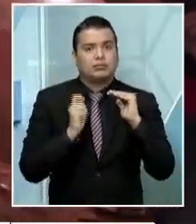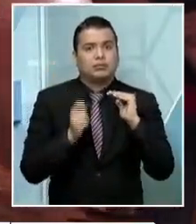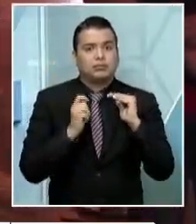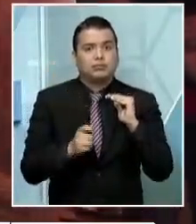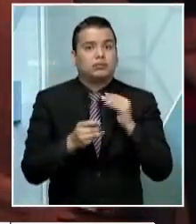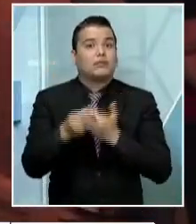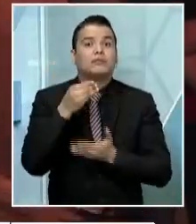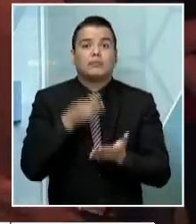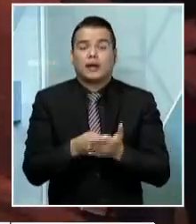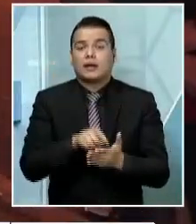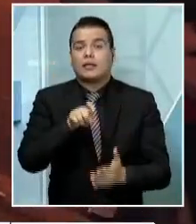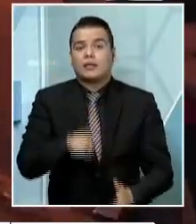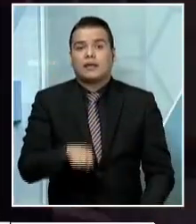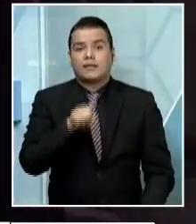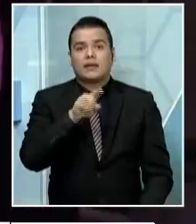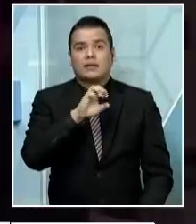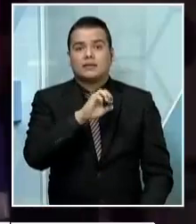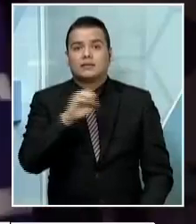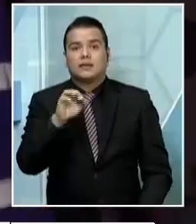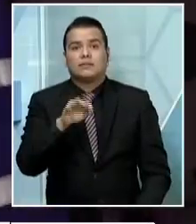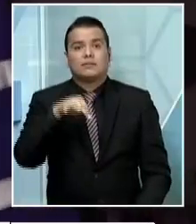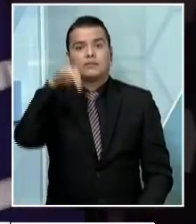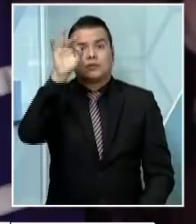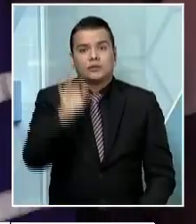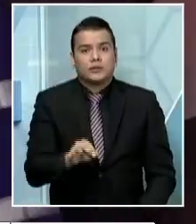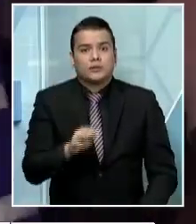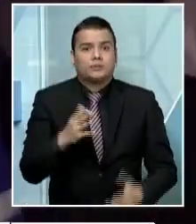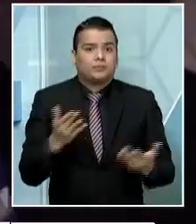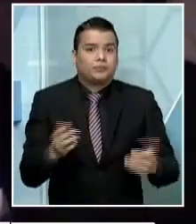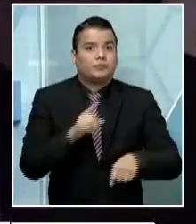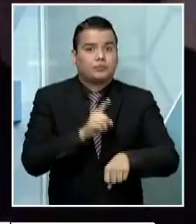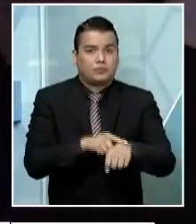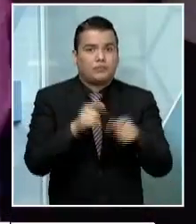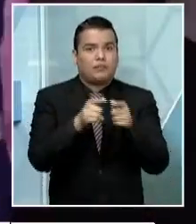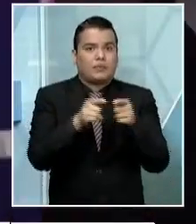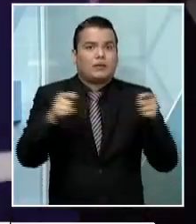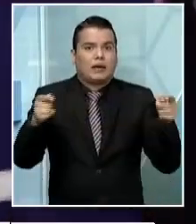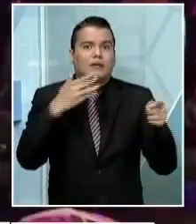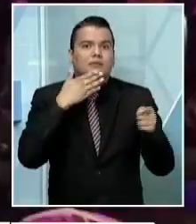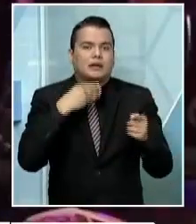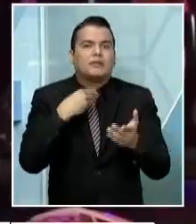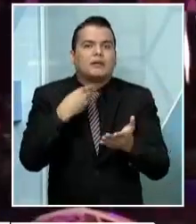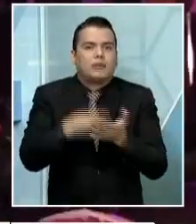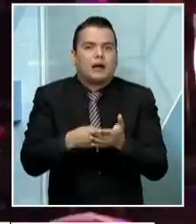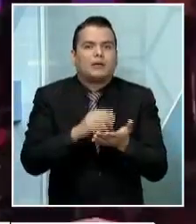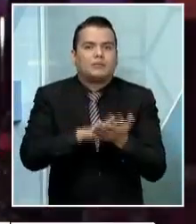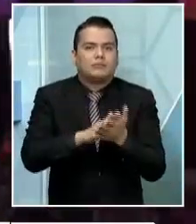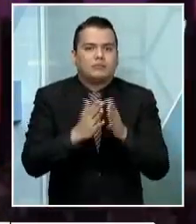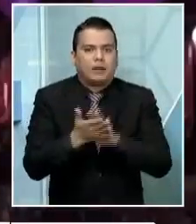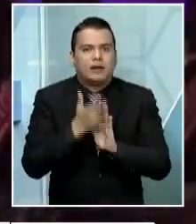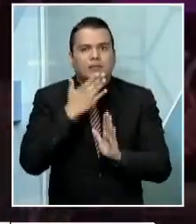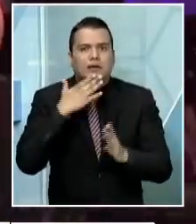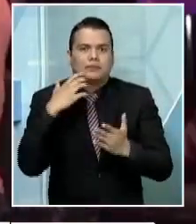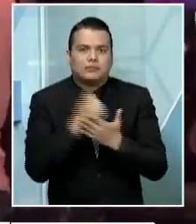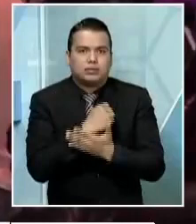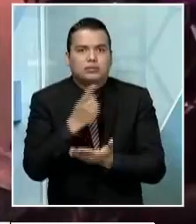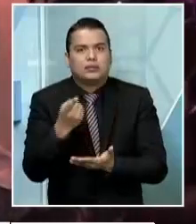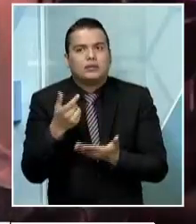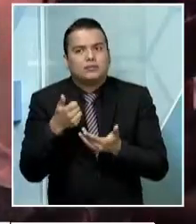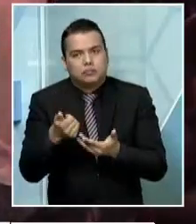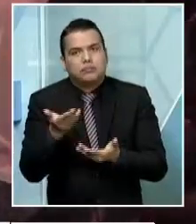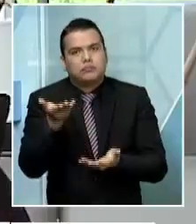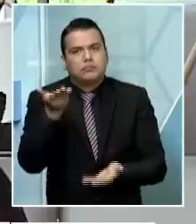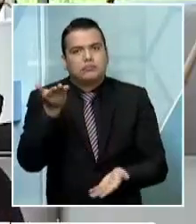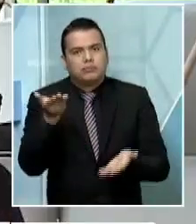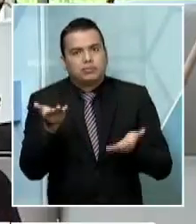el 100% de los canon. Esperamos que de pronto con esta medida de ampliación del horario podamos ya llegar a este punto de equilibrio y podamos empezar